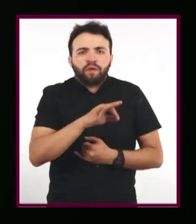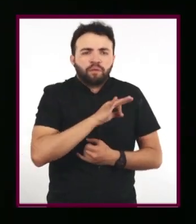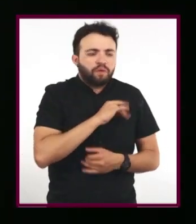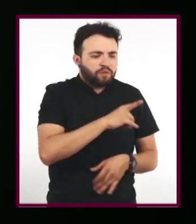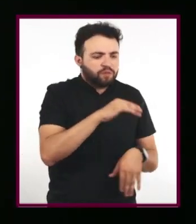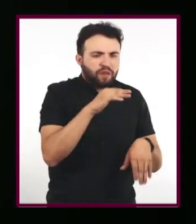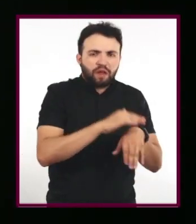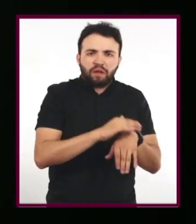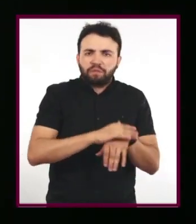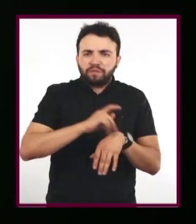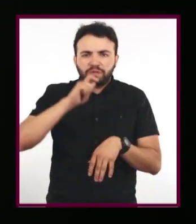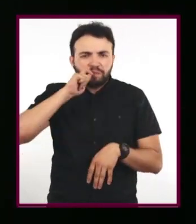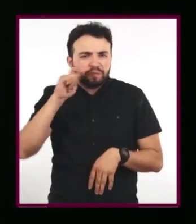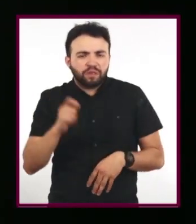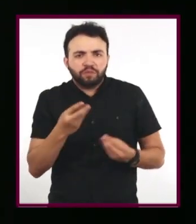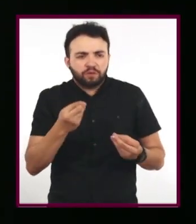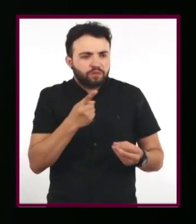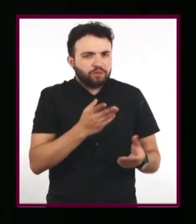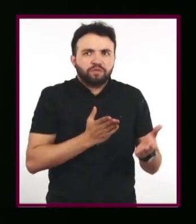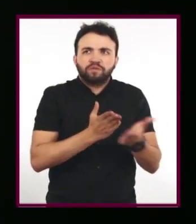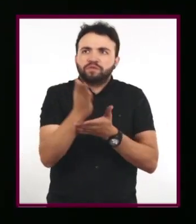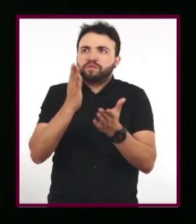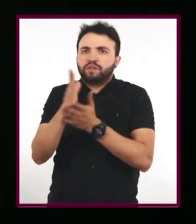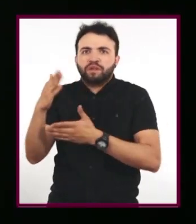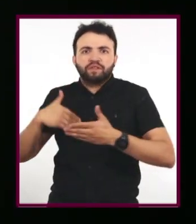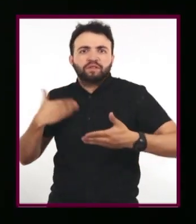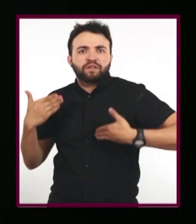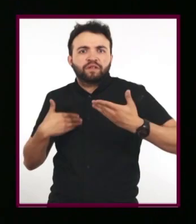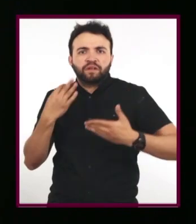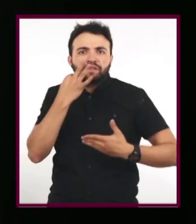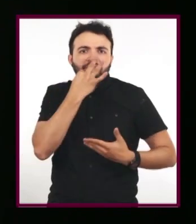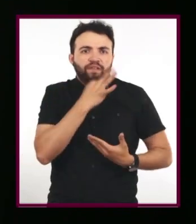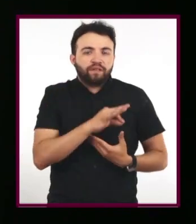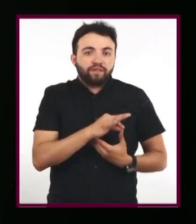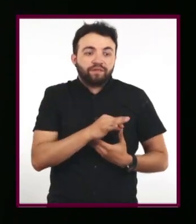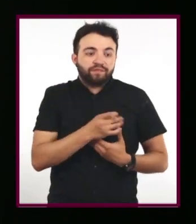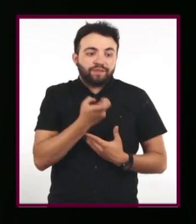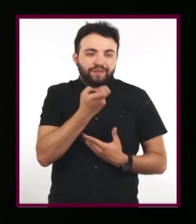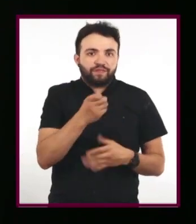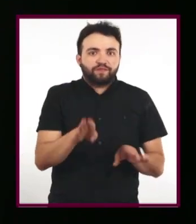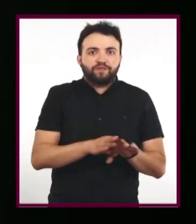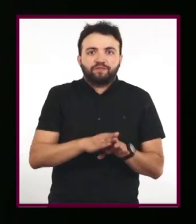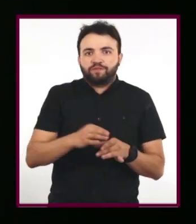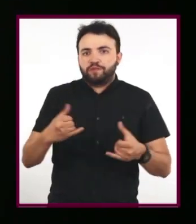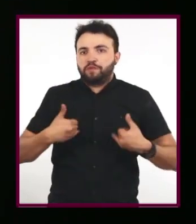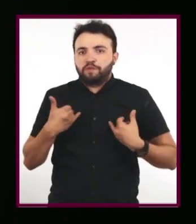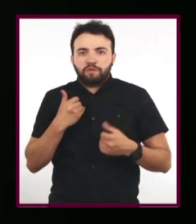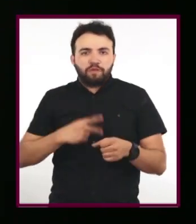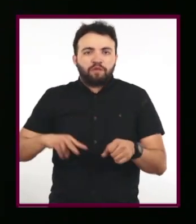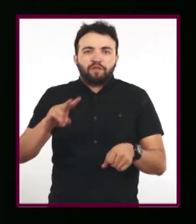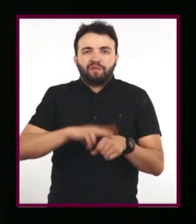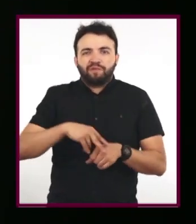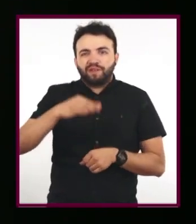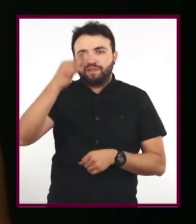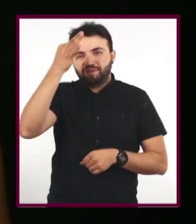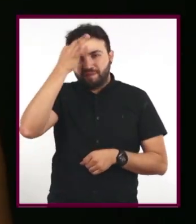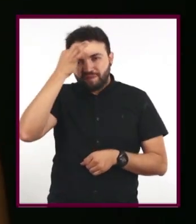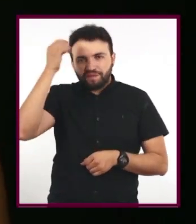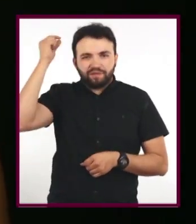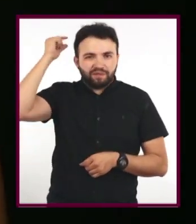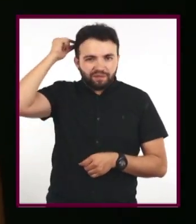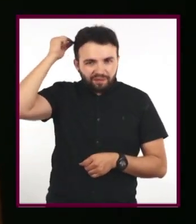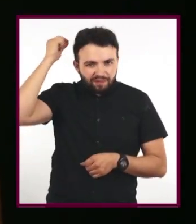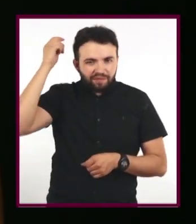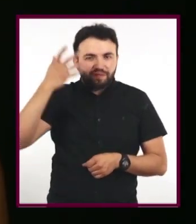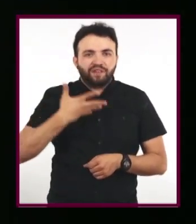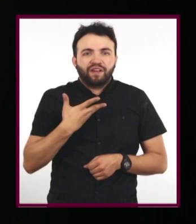geniales. Empezarás a ir a fiestas. ¡Woo! Con todo lo que lleva a ser adolescente, ya sabes. Los granos, te salen pelos, te salen